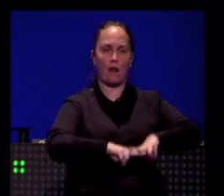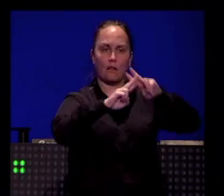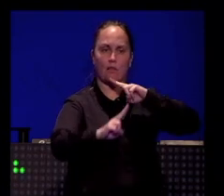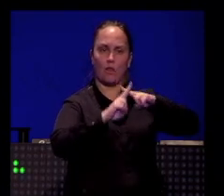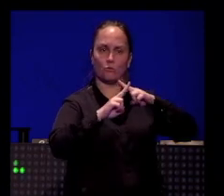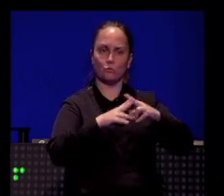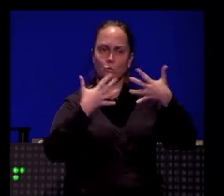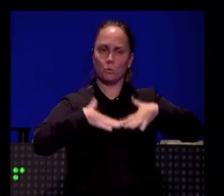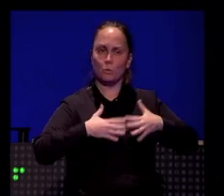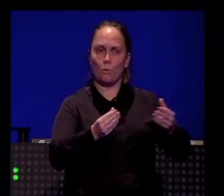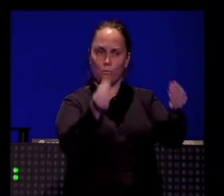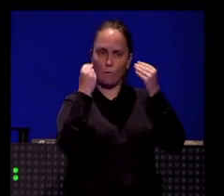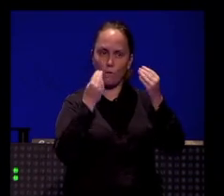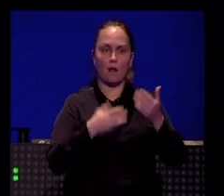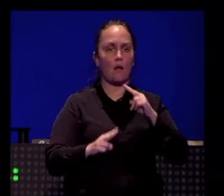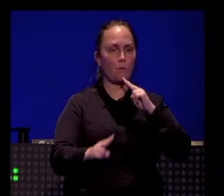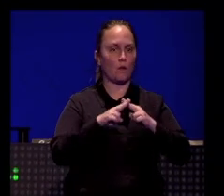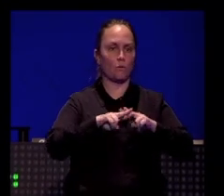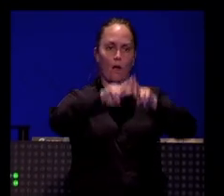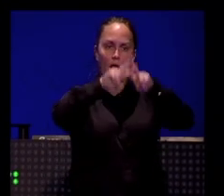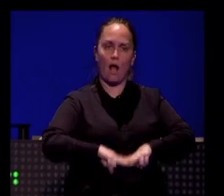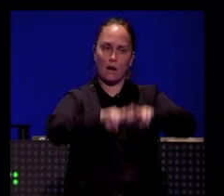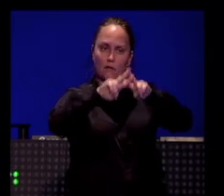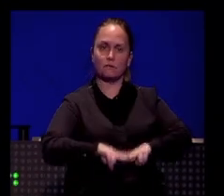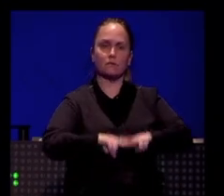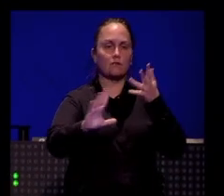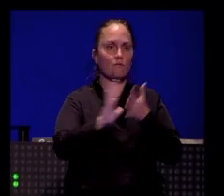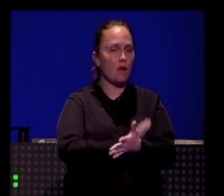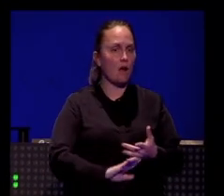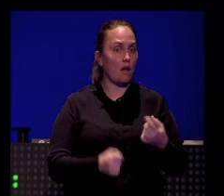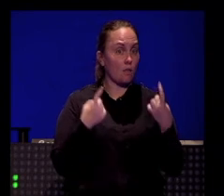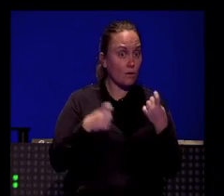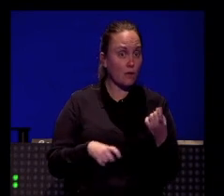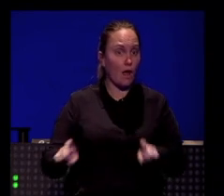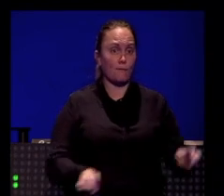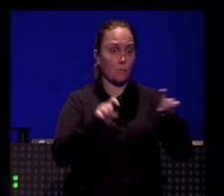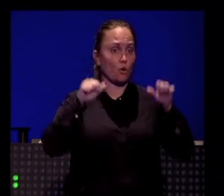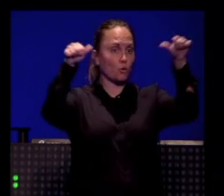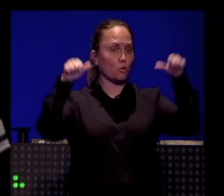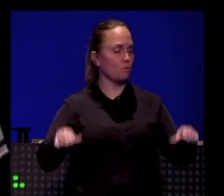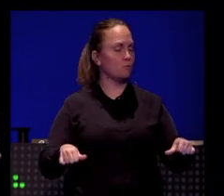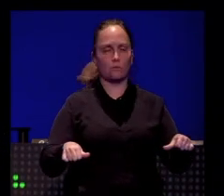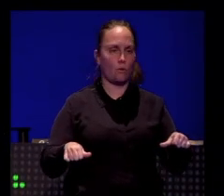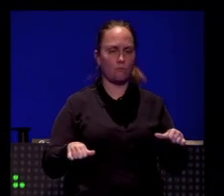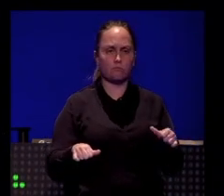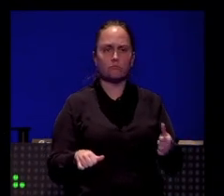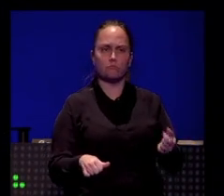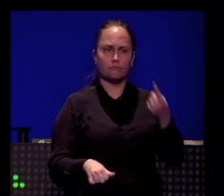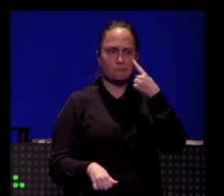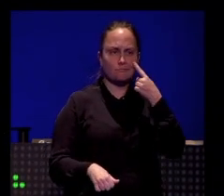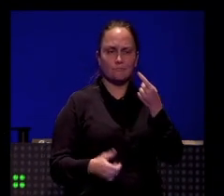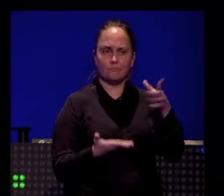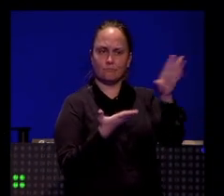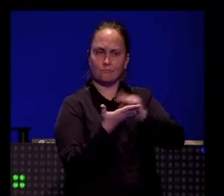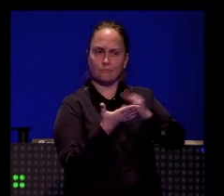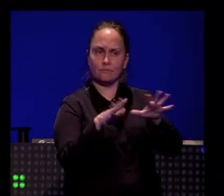de analítica análisis de datos decisión no hace falta ser informático simplemente tener la capacidad y entender los datos los trabajos hoy en